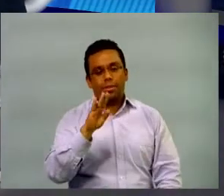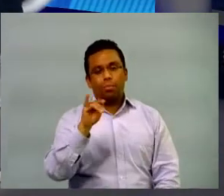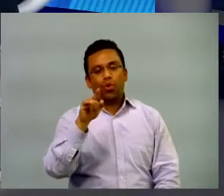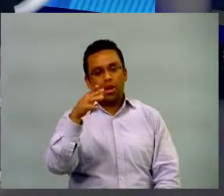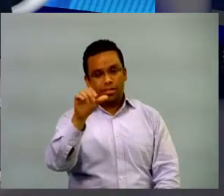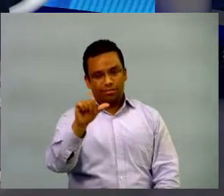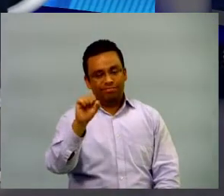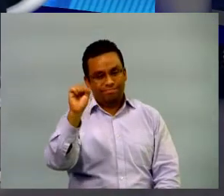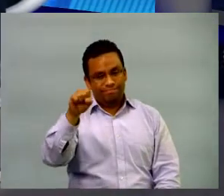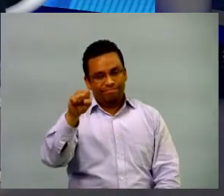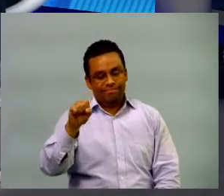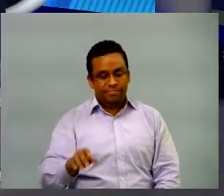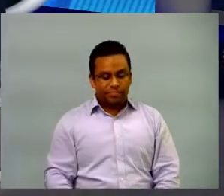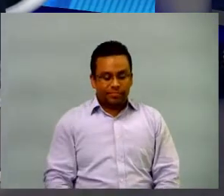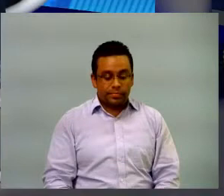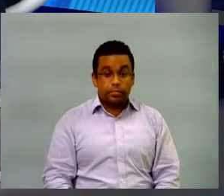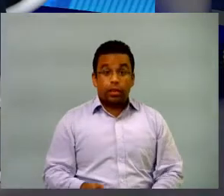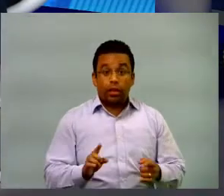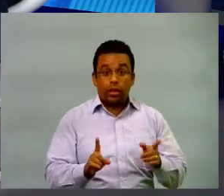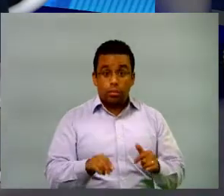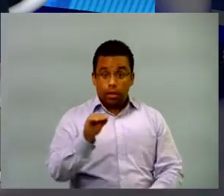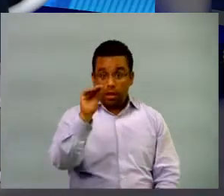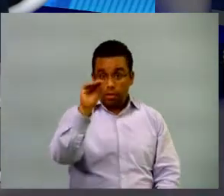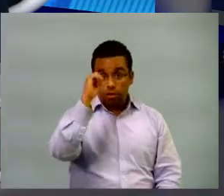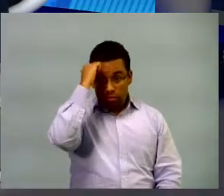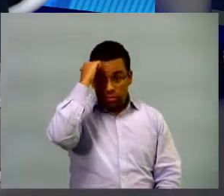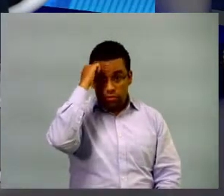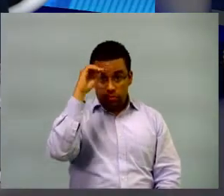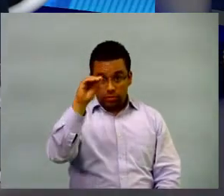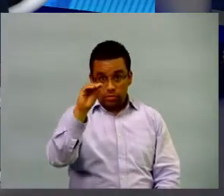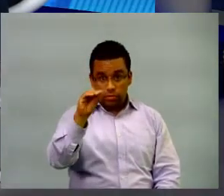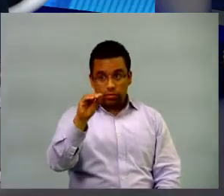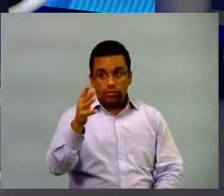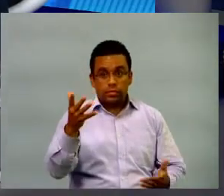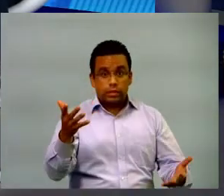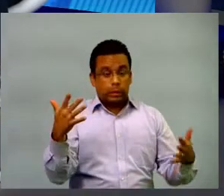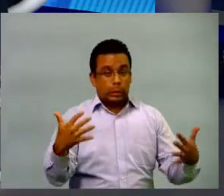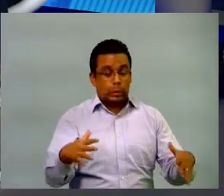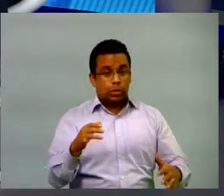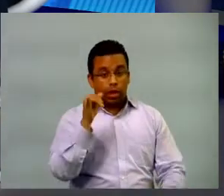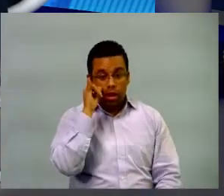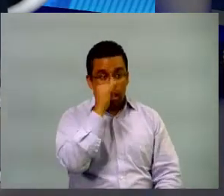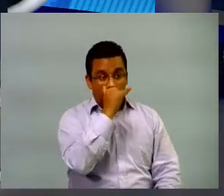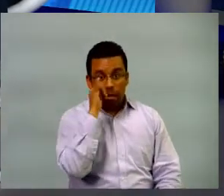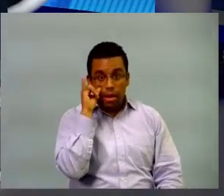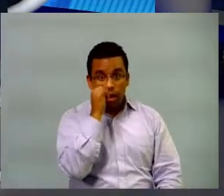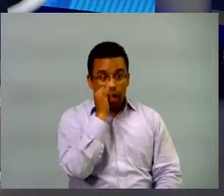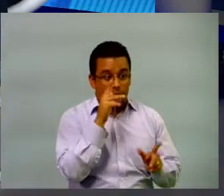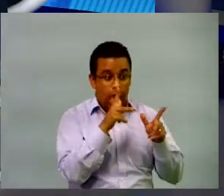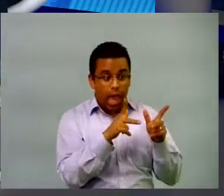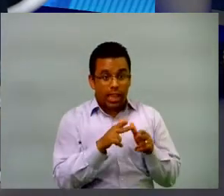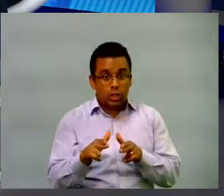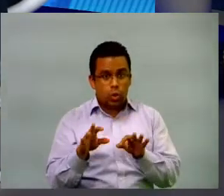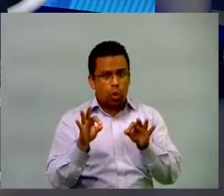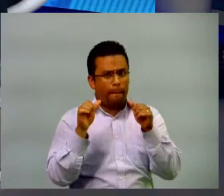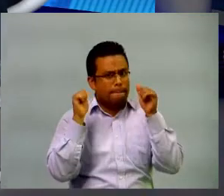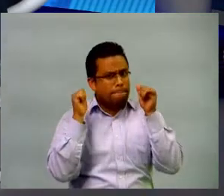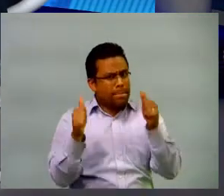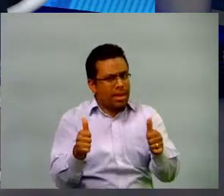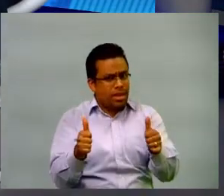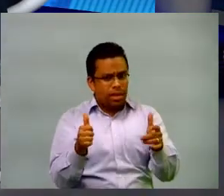además resaltar una cosa, profes queridas de allá de Montería, qué buena cámara, qué buena edición, qué buen